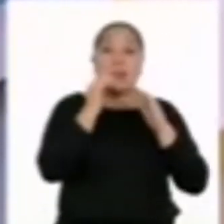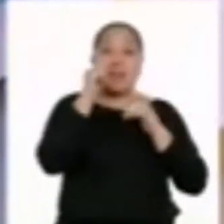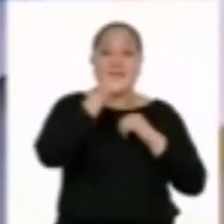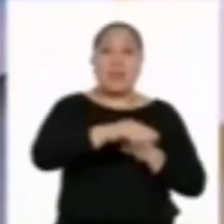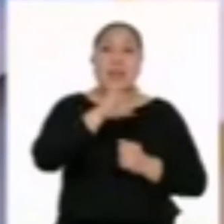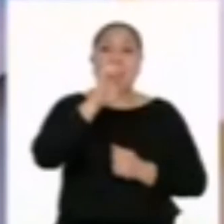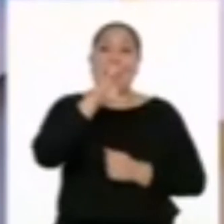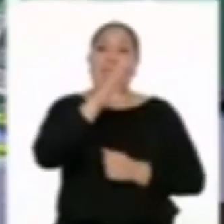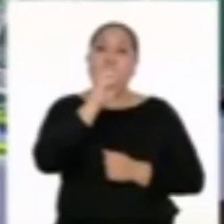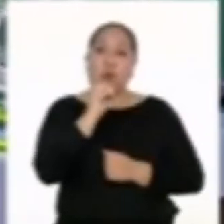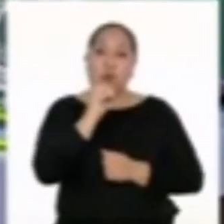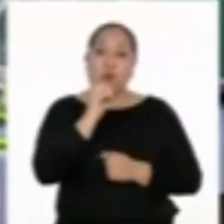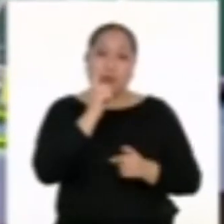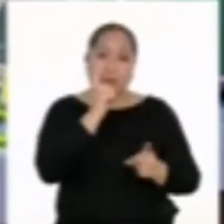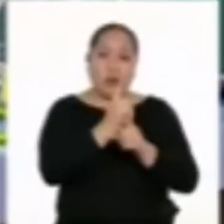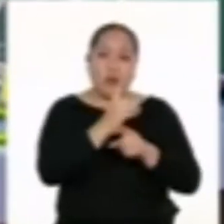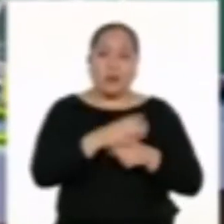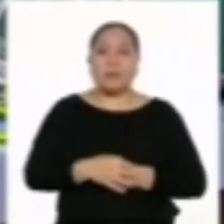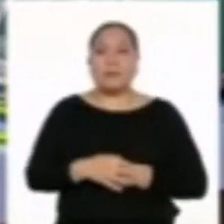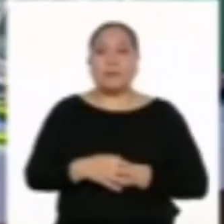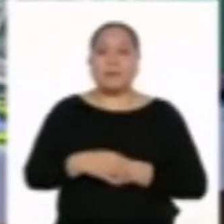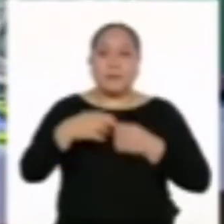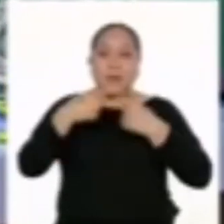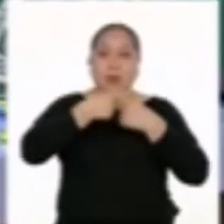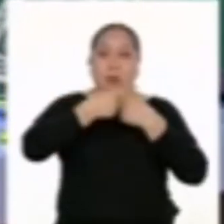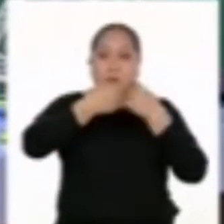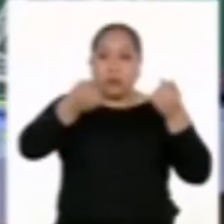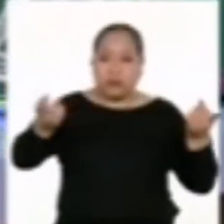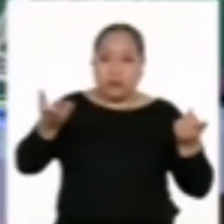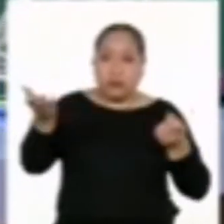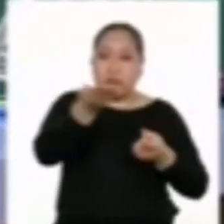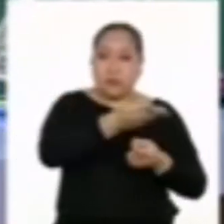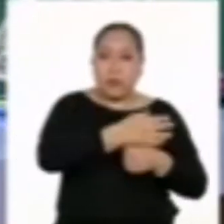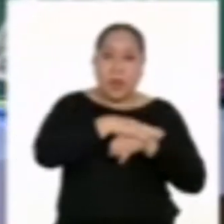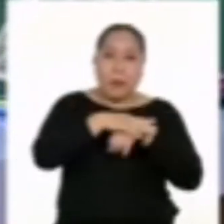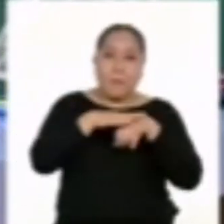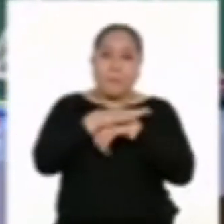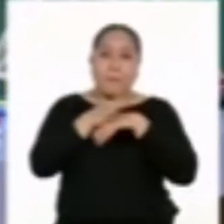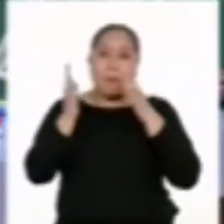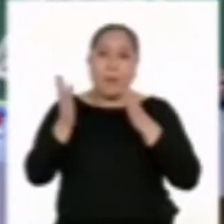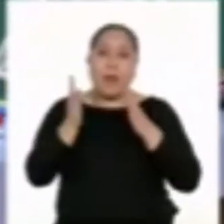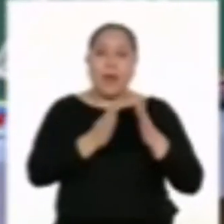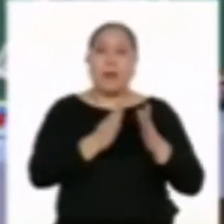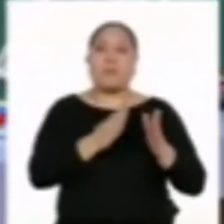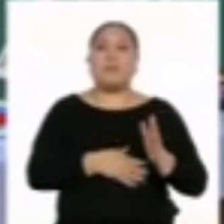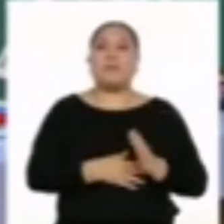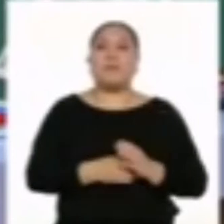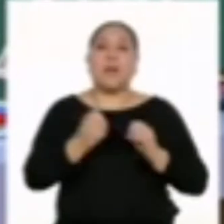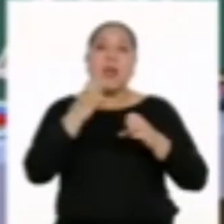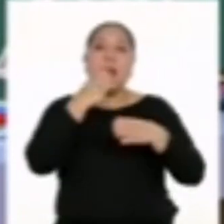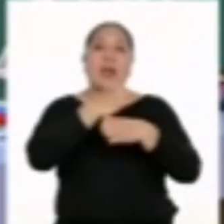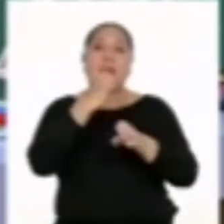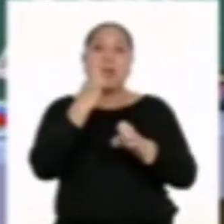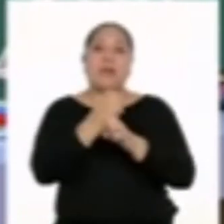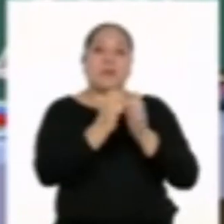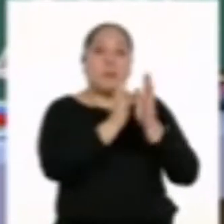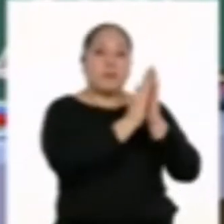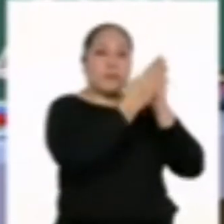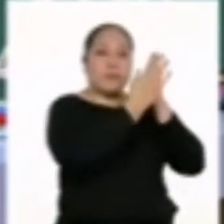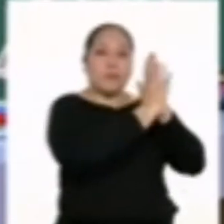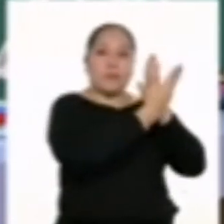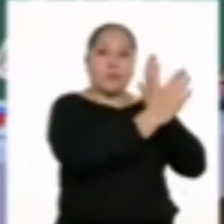ecoeficientes. Para difundir nuestro plan de mejora y todos los productos de los retos de las otras áreas, crearemos un